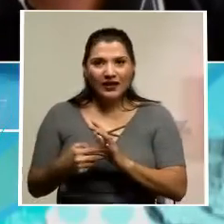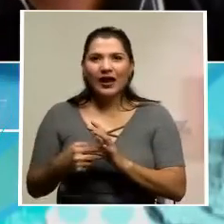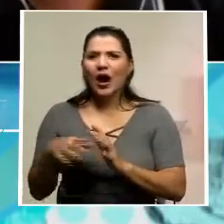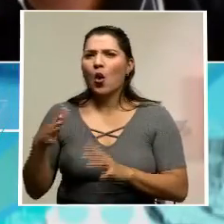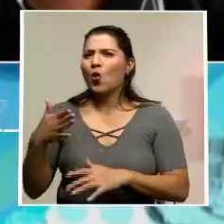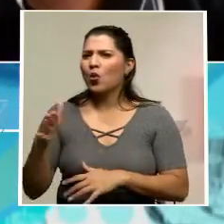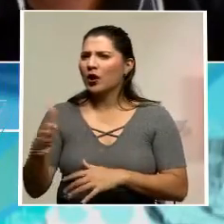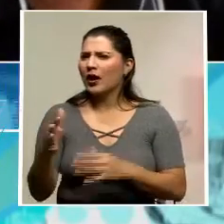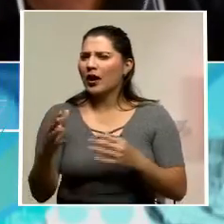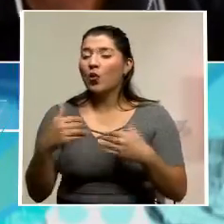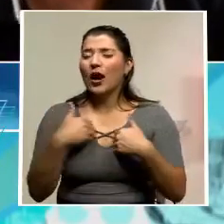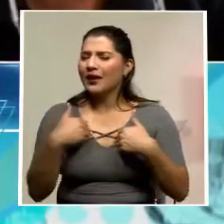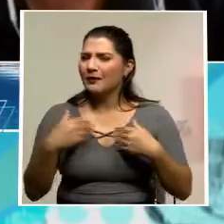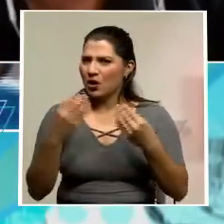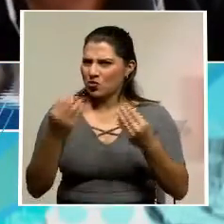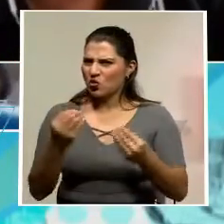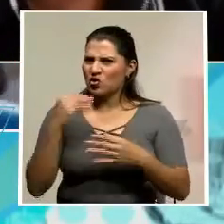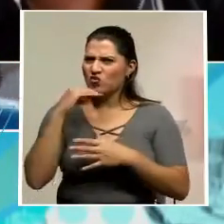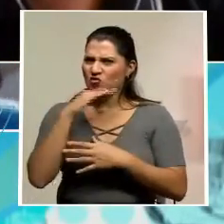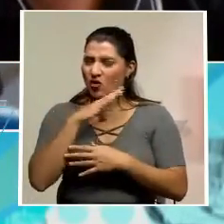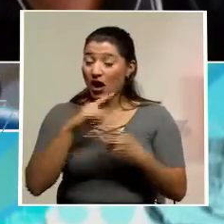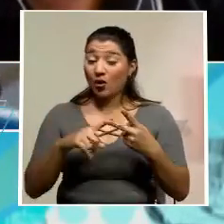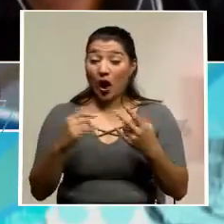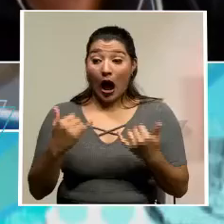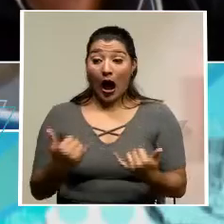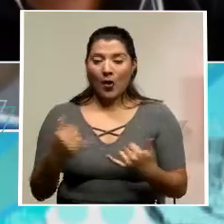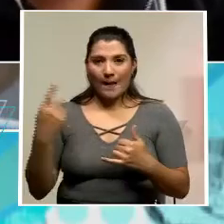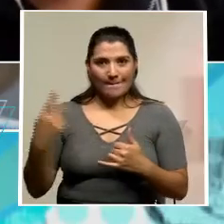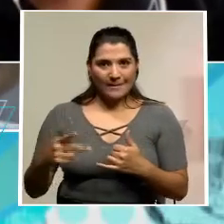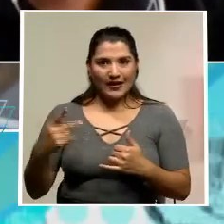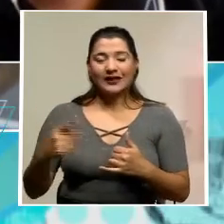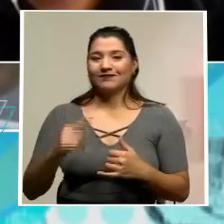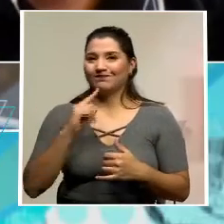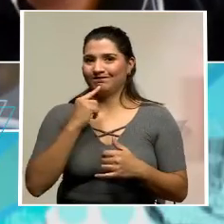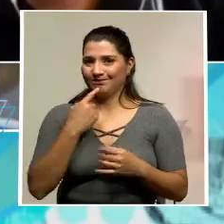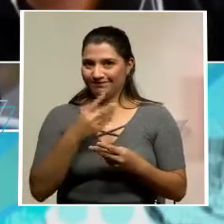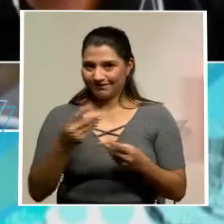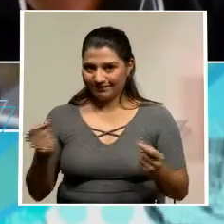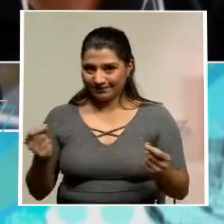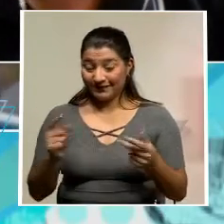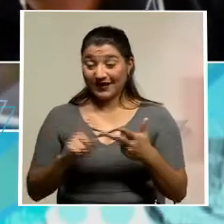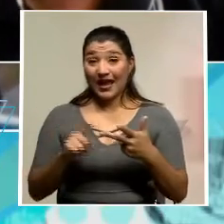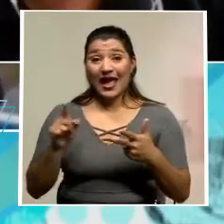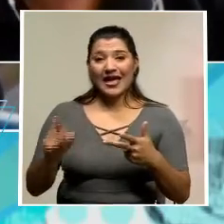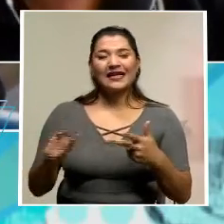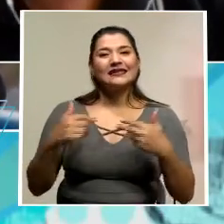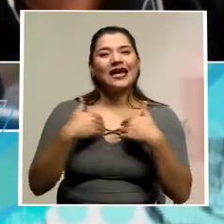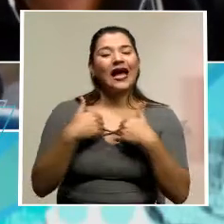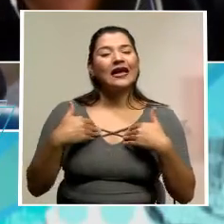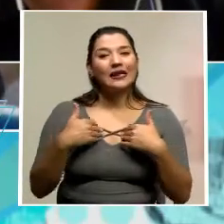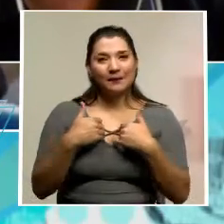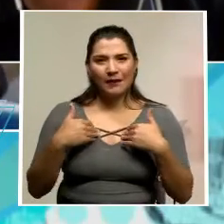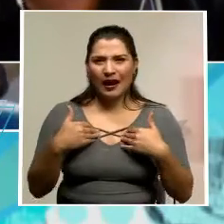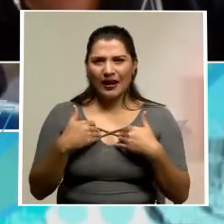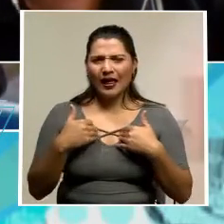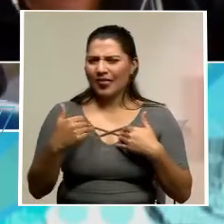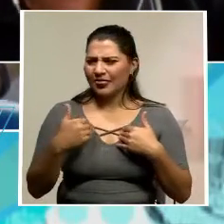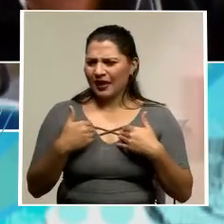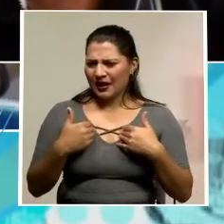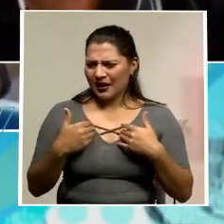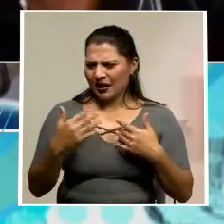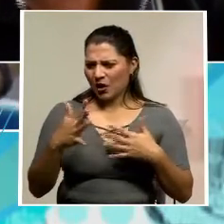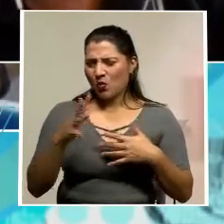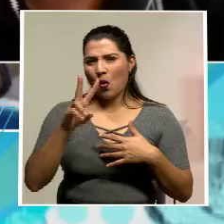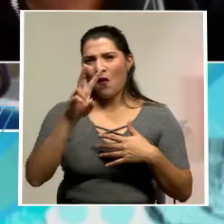en el ambiente, una especie que está en peligro crítico de extinción, una especie que, si bien es cierto, hace mucho tiempo, hace